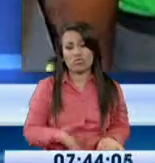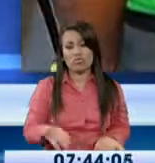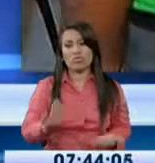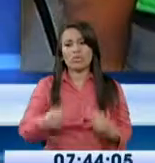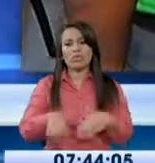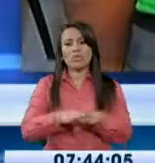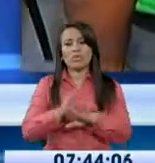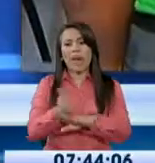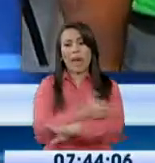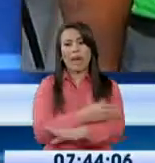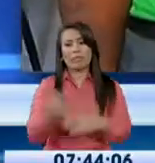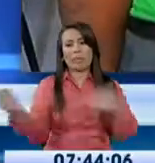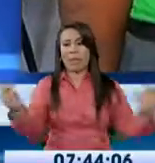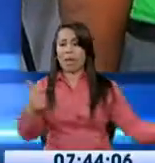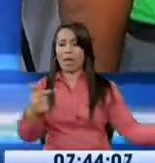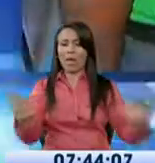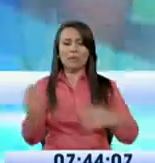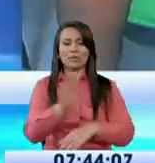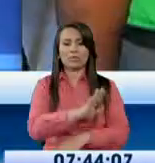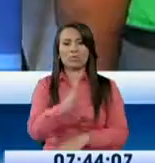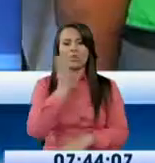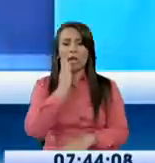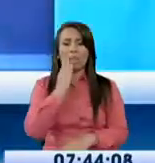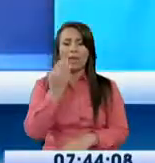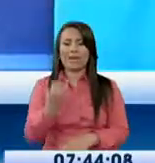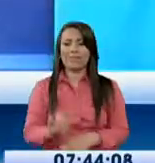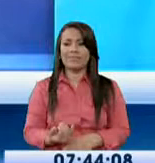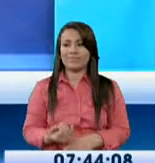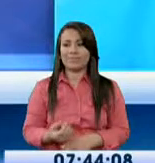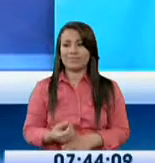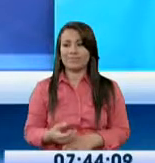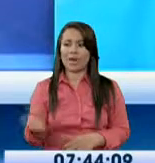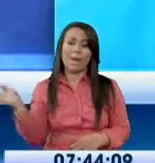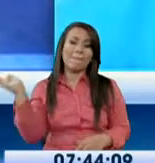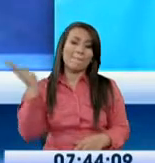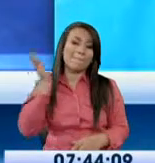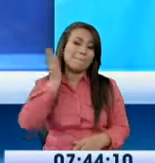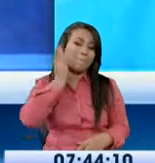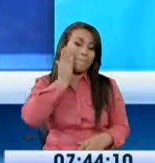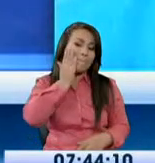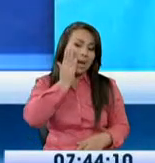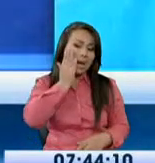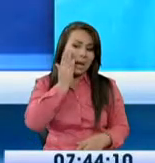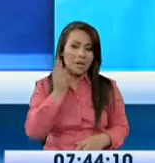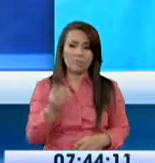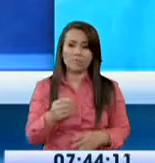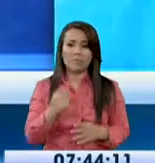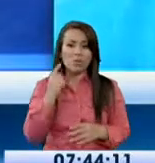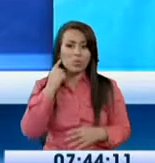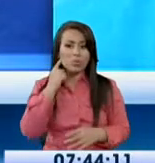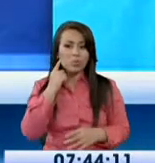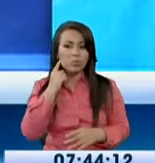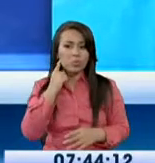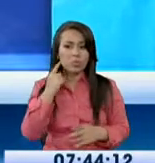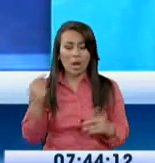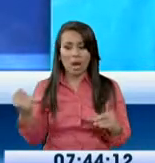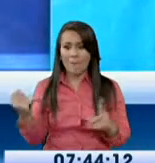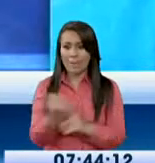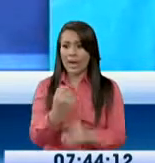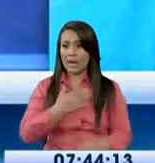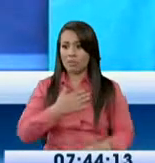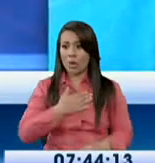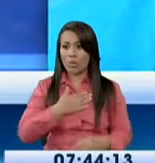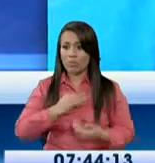le reclama y él le saca un manazo, un puñete en la cara. Y a lo que escucha que le están pegando al amigo,